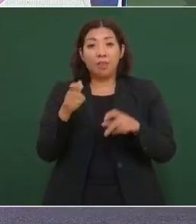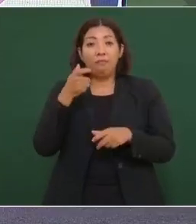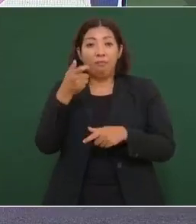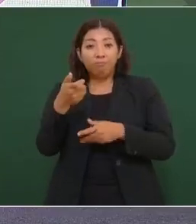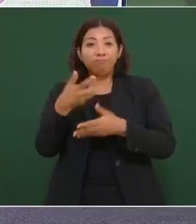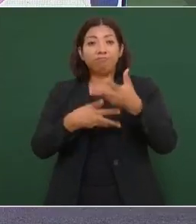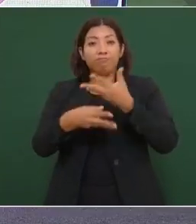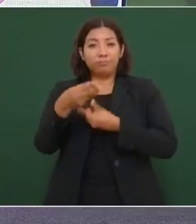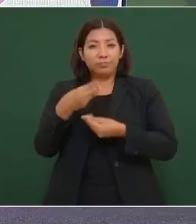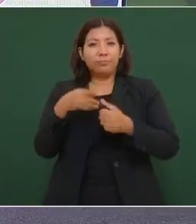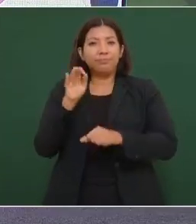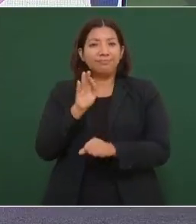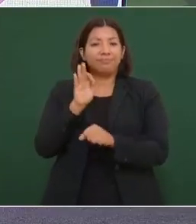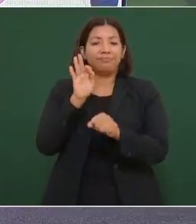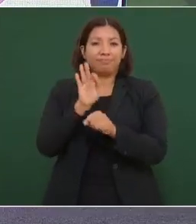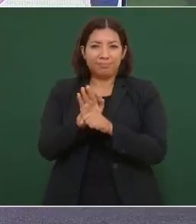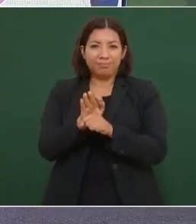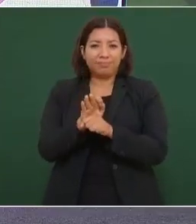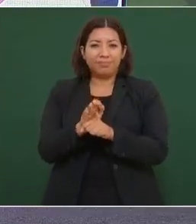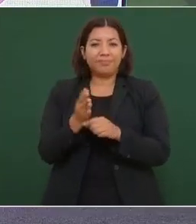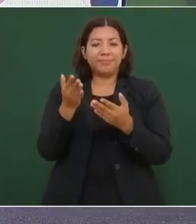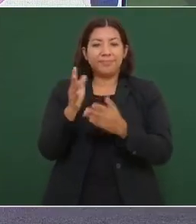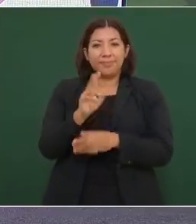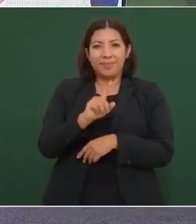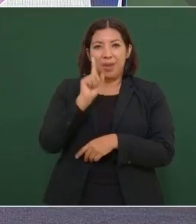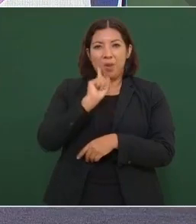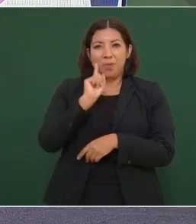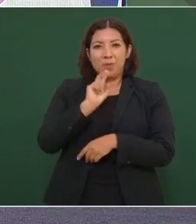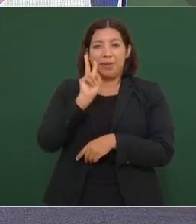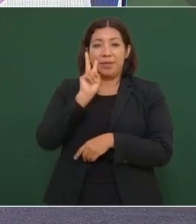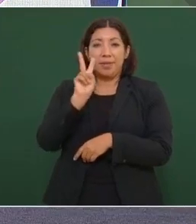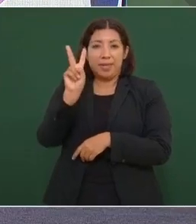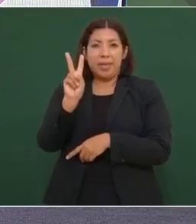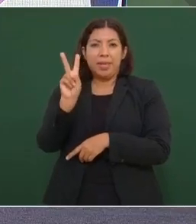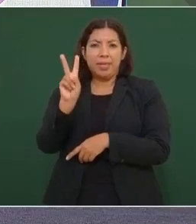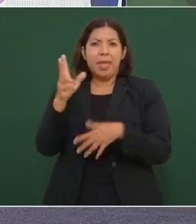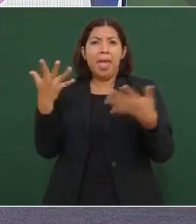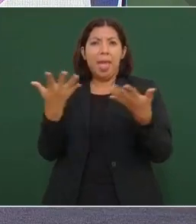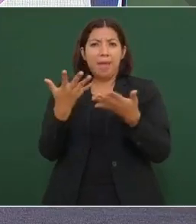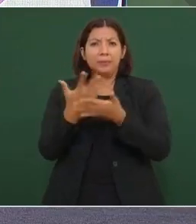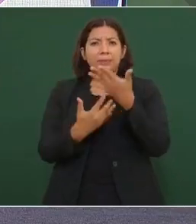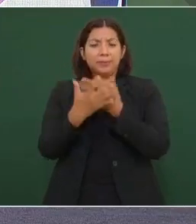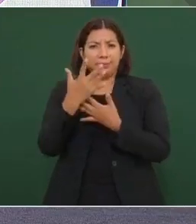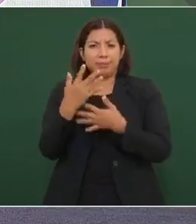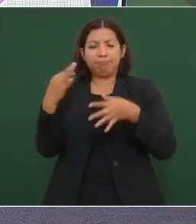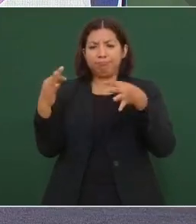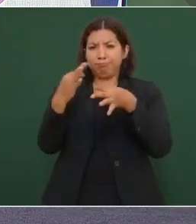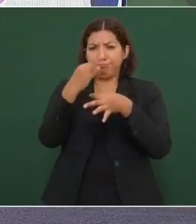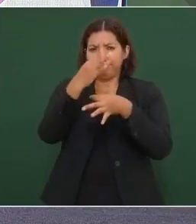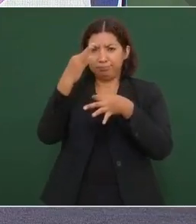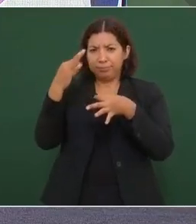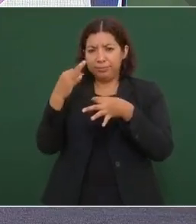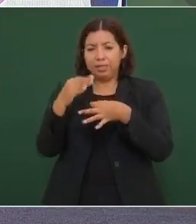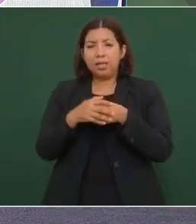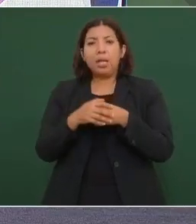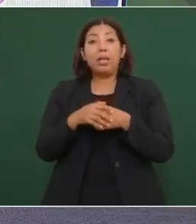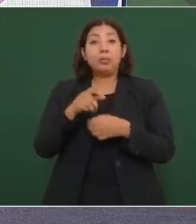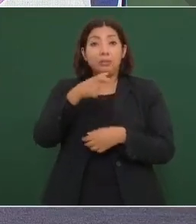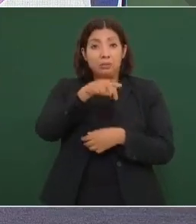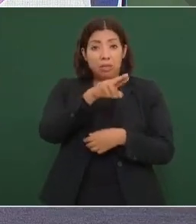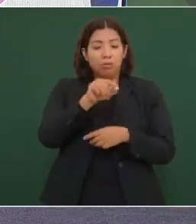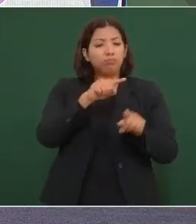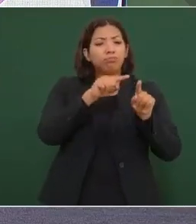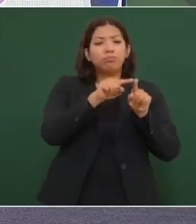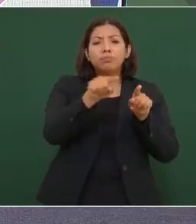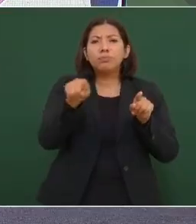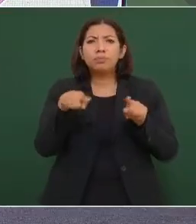del Bienestar. Ellas son artesanas de diversas partes de Quintana Roo. Estamos desdoblando todos